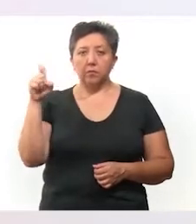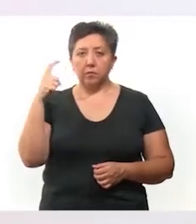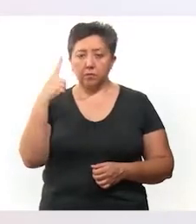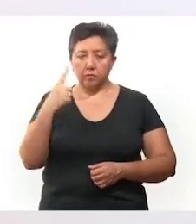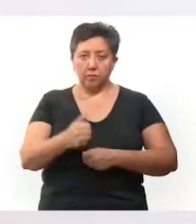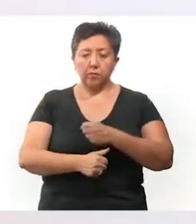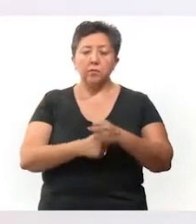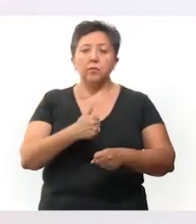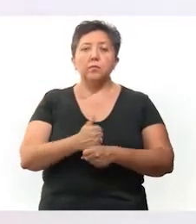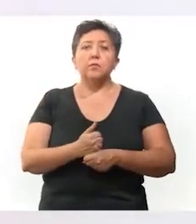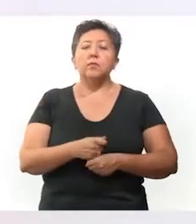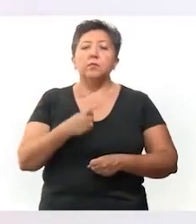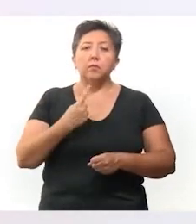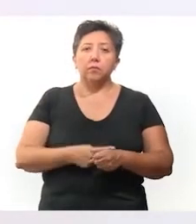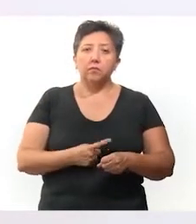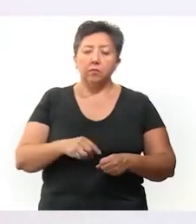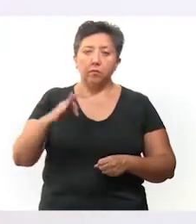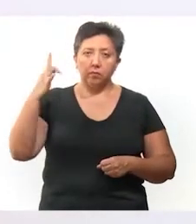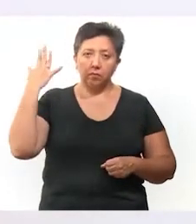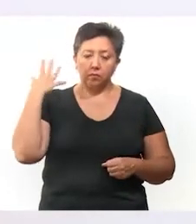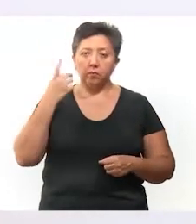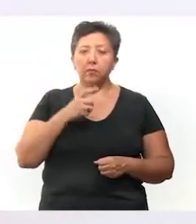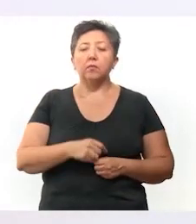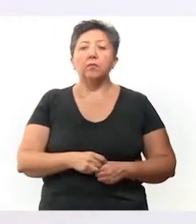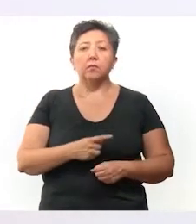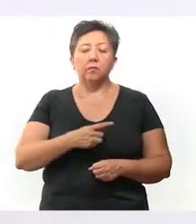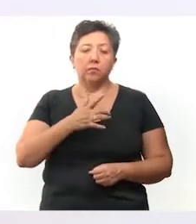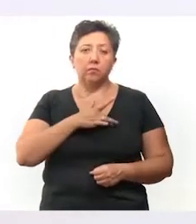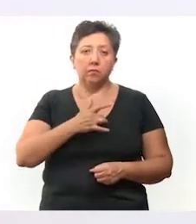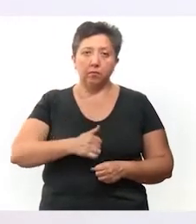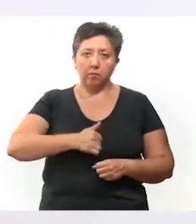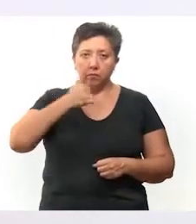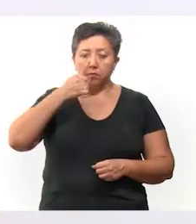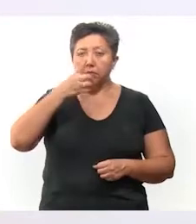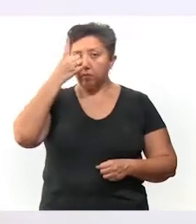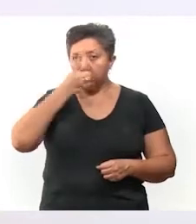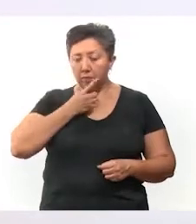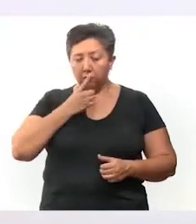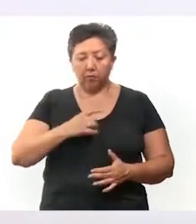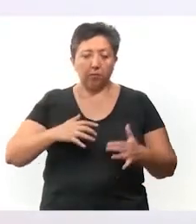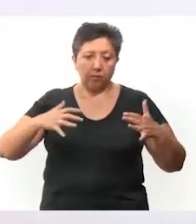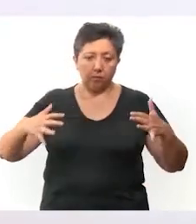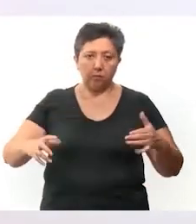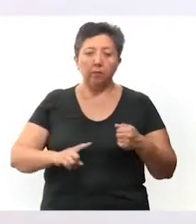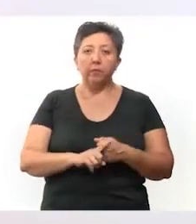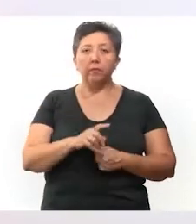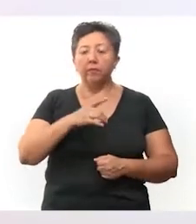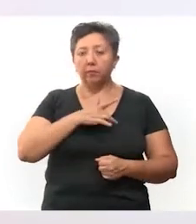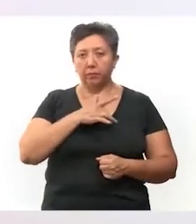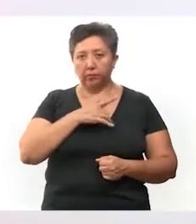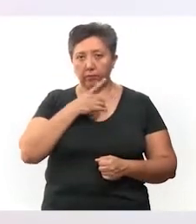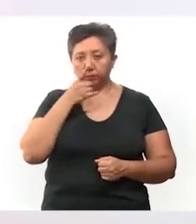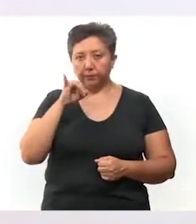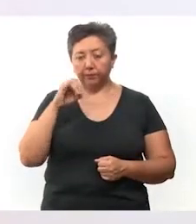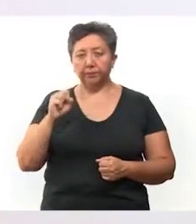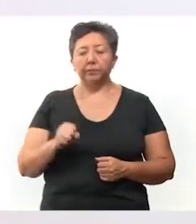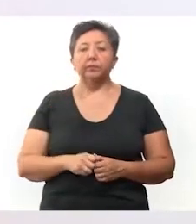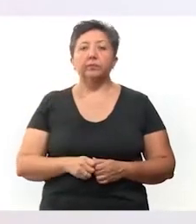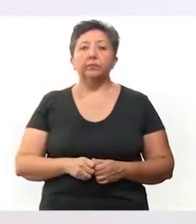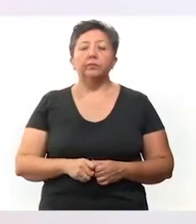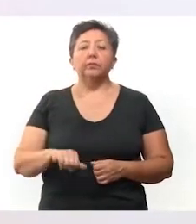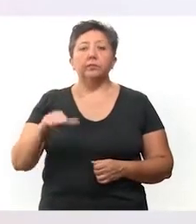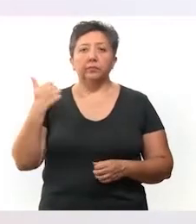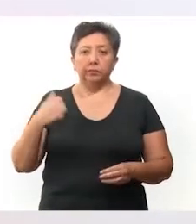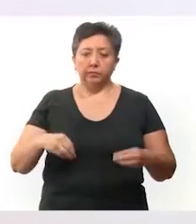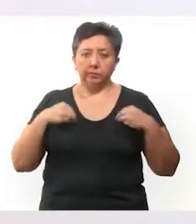101 años. Sus principales enfermedades fueron hipertensión arterial, diabetes, obesidad, cardiopatía e inmunosupresión.